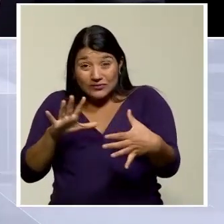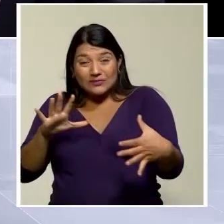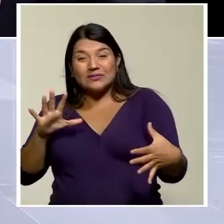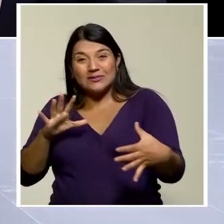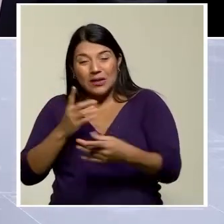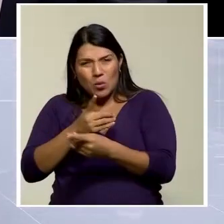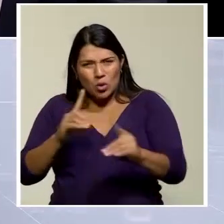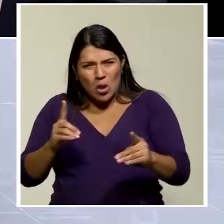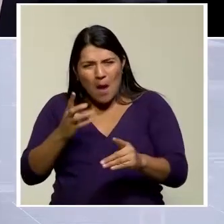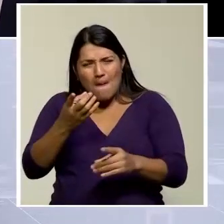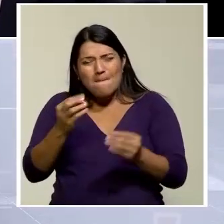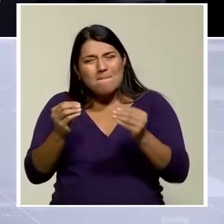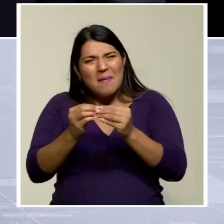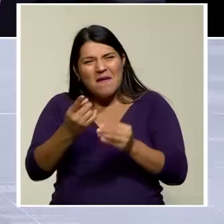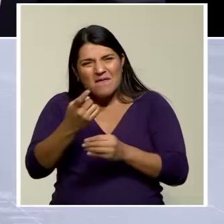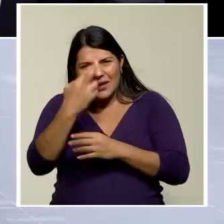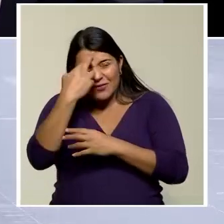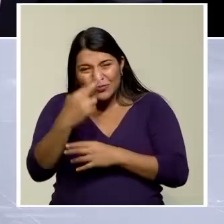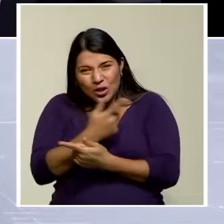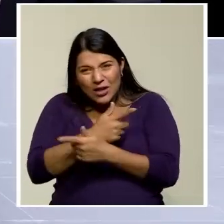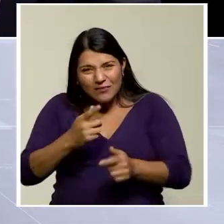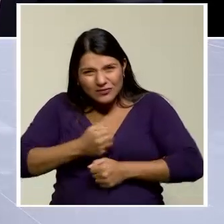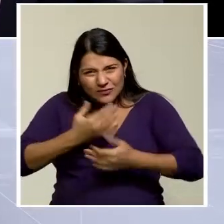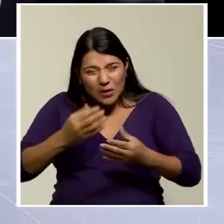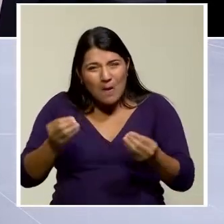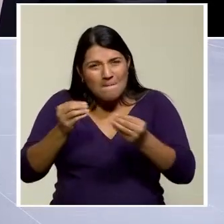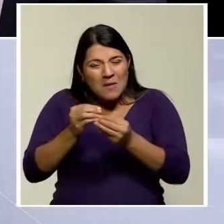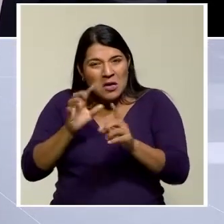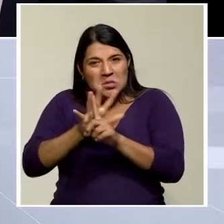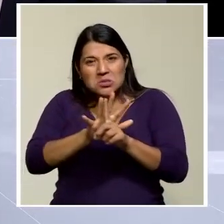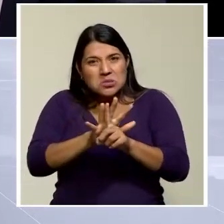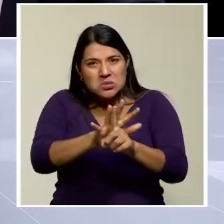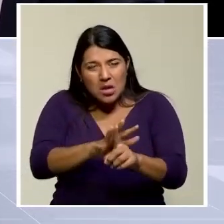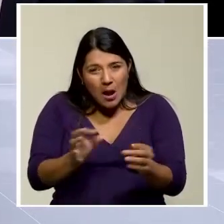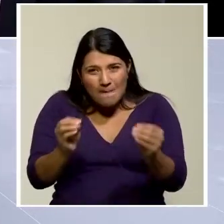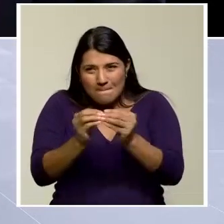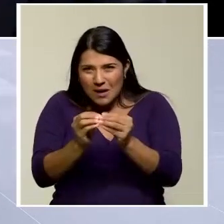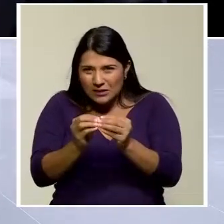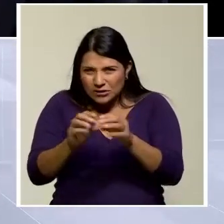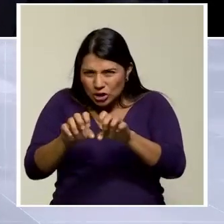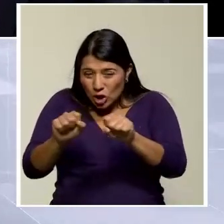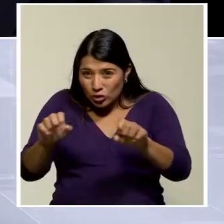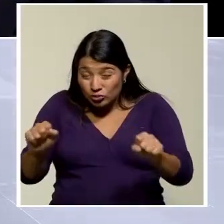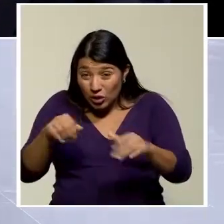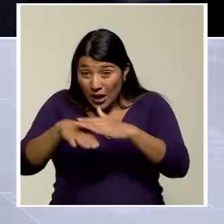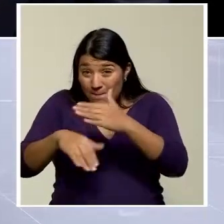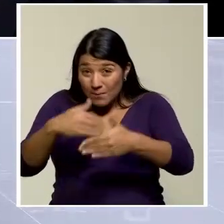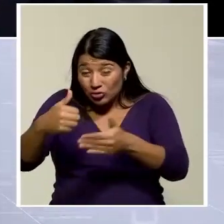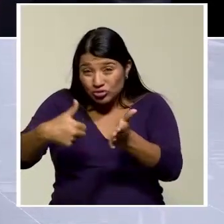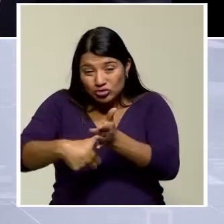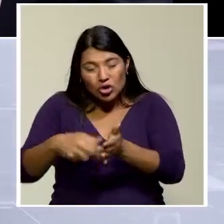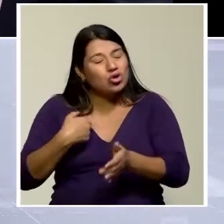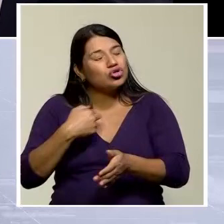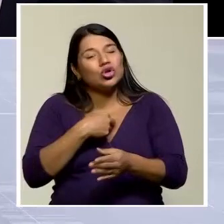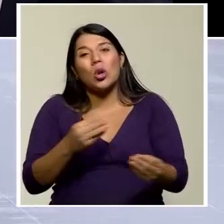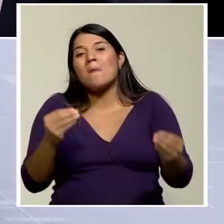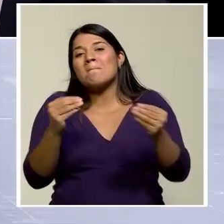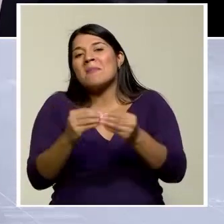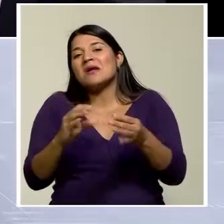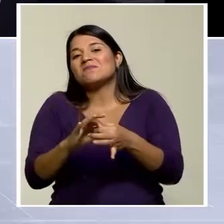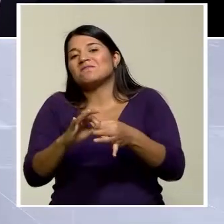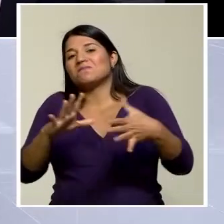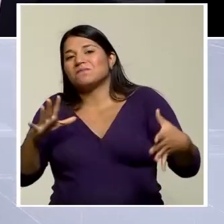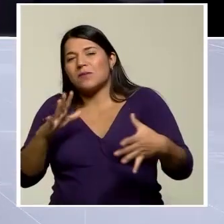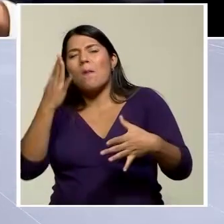libertad de expresión, mientras más siguen a los opositores, mientras más manipulan las elecciones, más lejos vamos a estar, porque nosotros